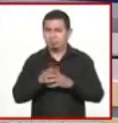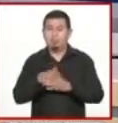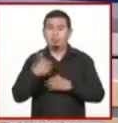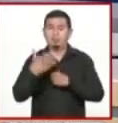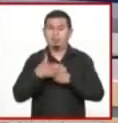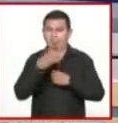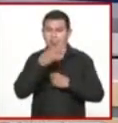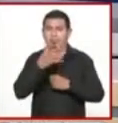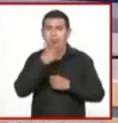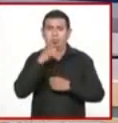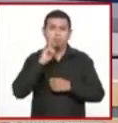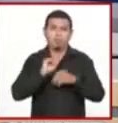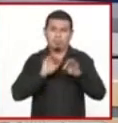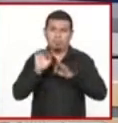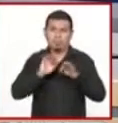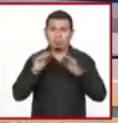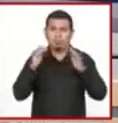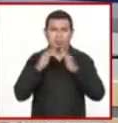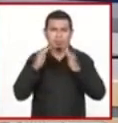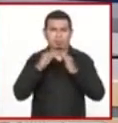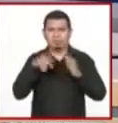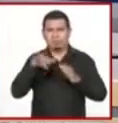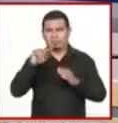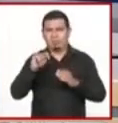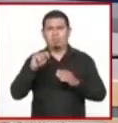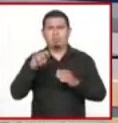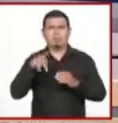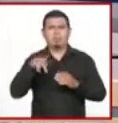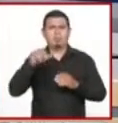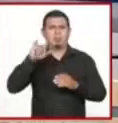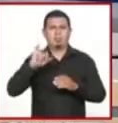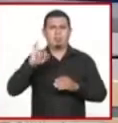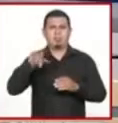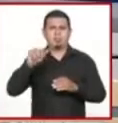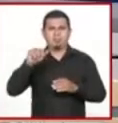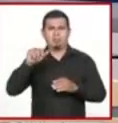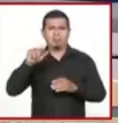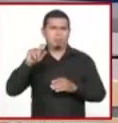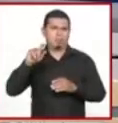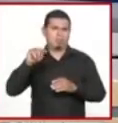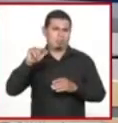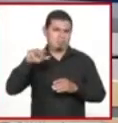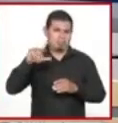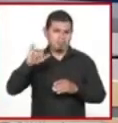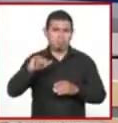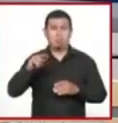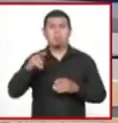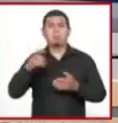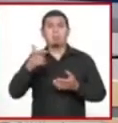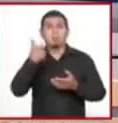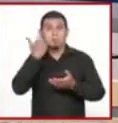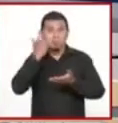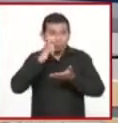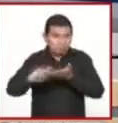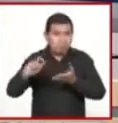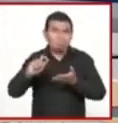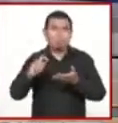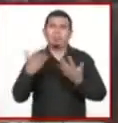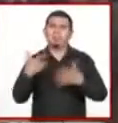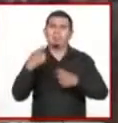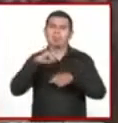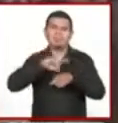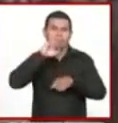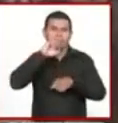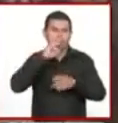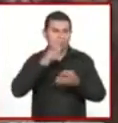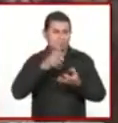Las y los productores y artesanos de Casaquit, Cali y Catlamali invitan a comprar el regalo con motivo del Día de